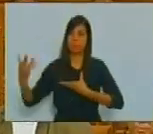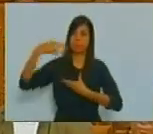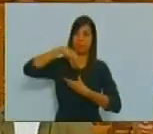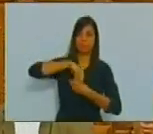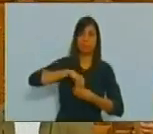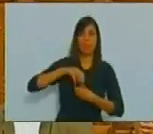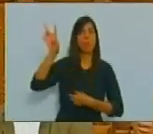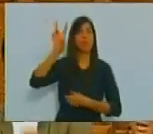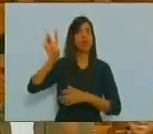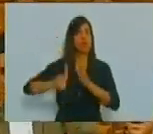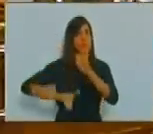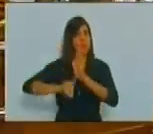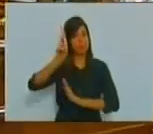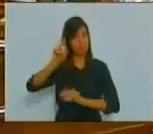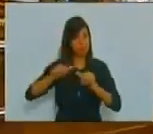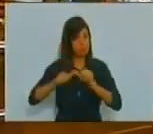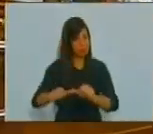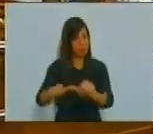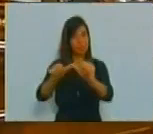¡Robert vive! ¡Robert vive y vive!